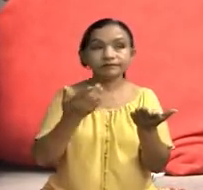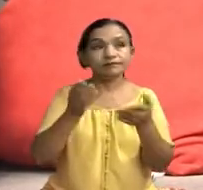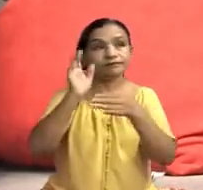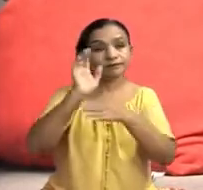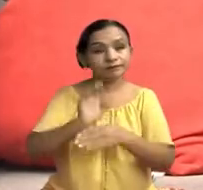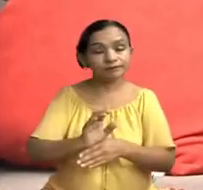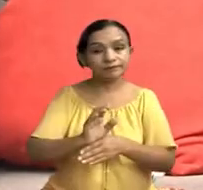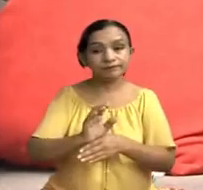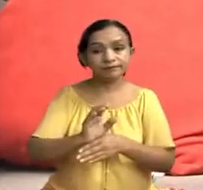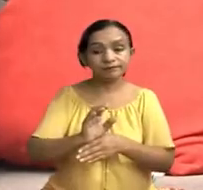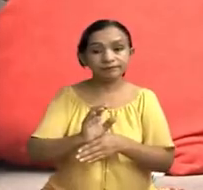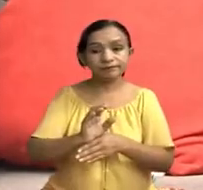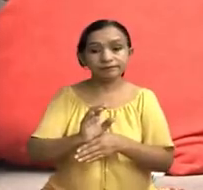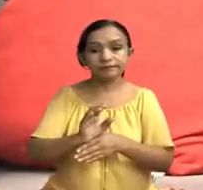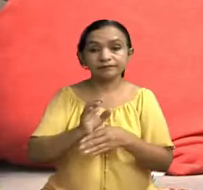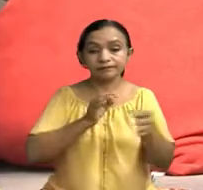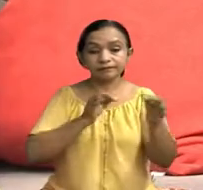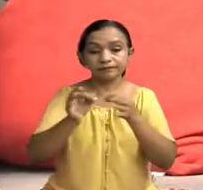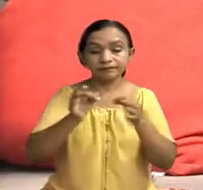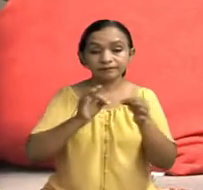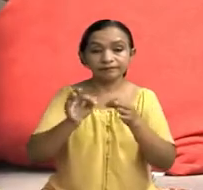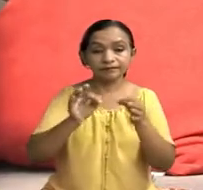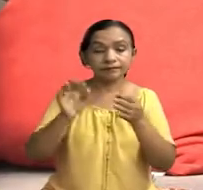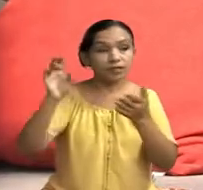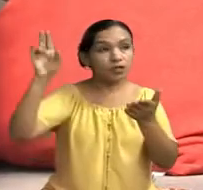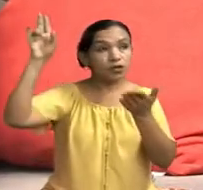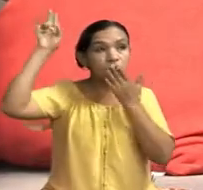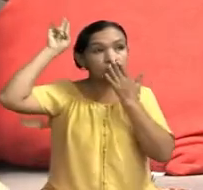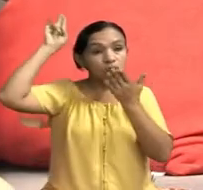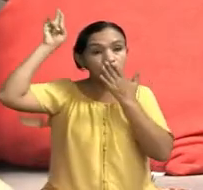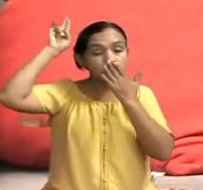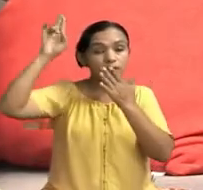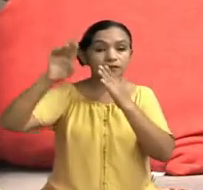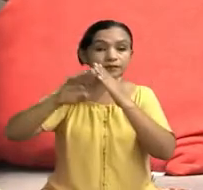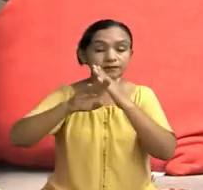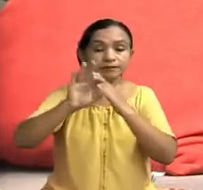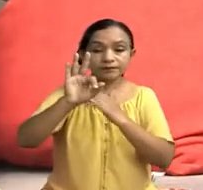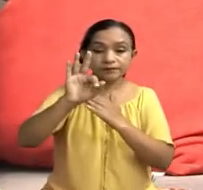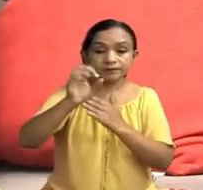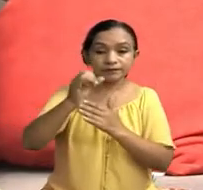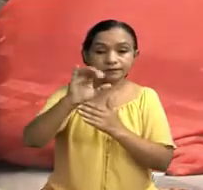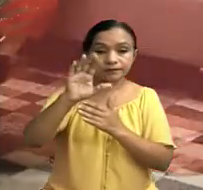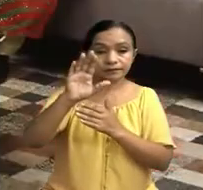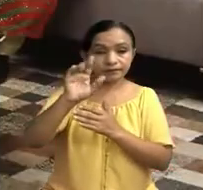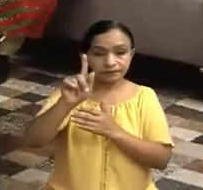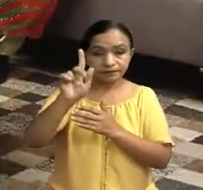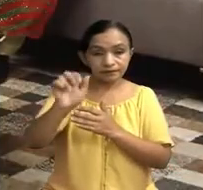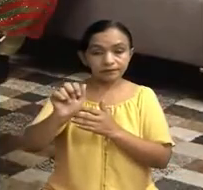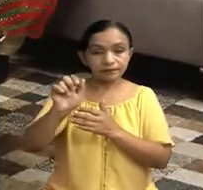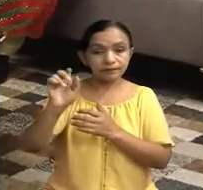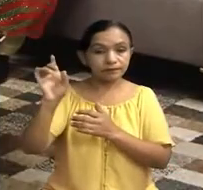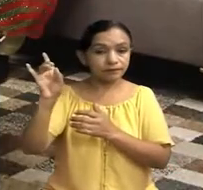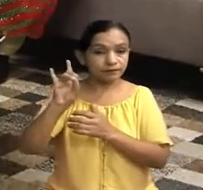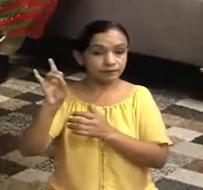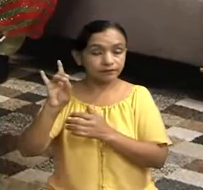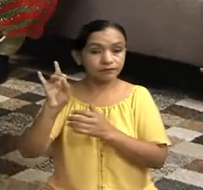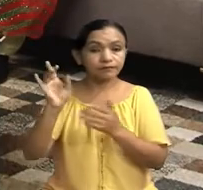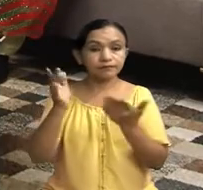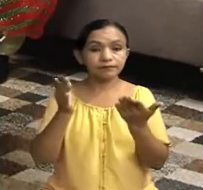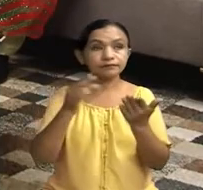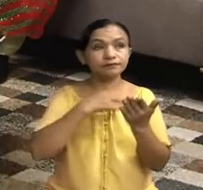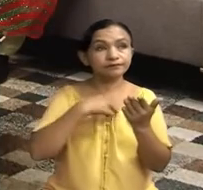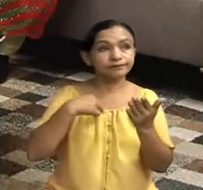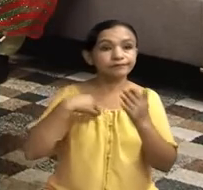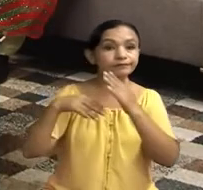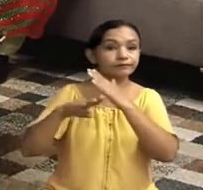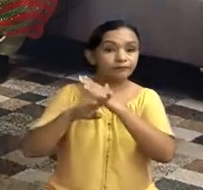y por eso es lo que explica la resistencia de los indígenas contra las fuerzas fascistas en Bolivia. Bueno, y además también resistiendo,